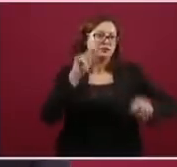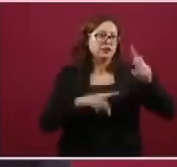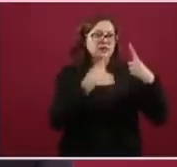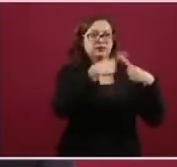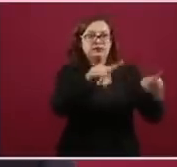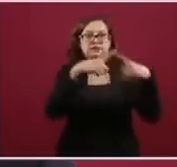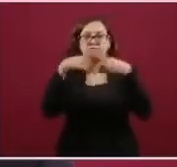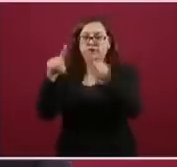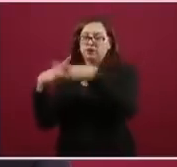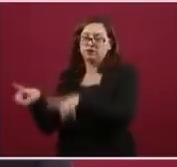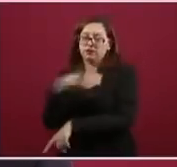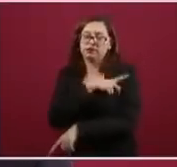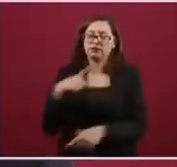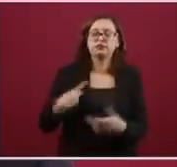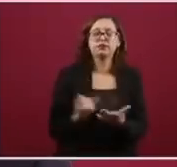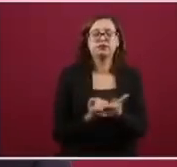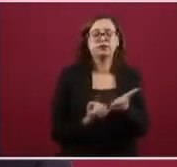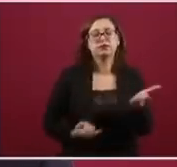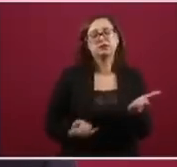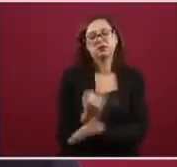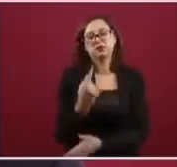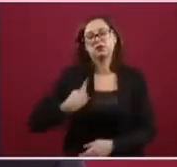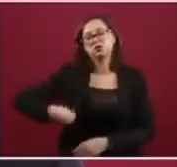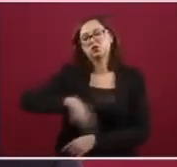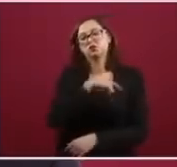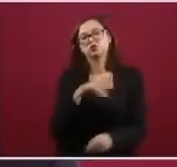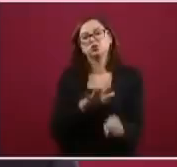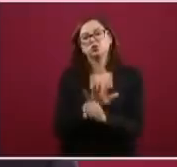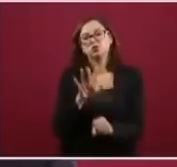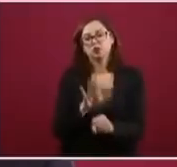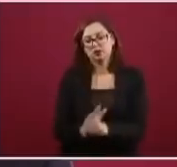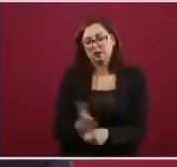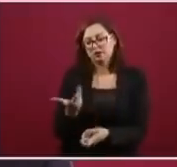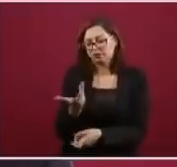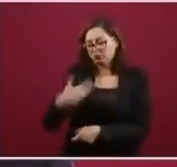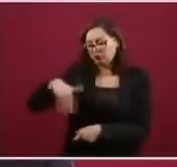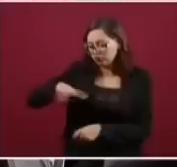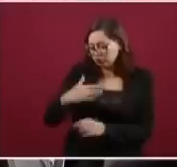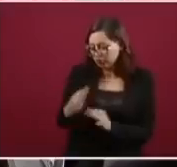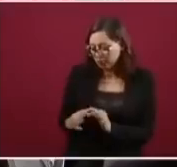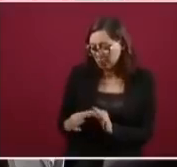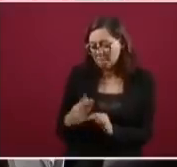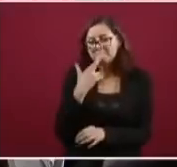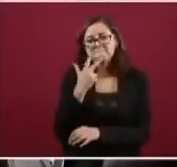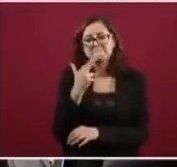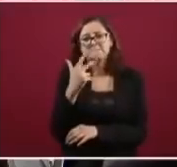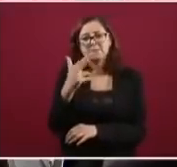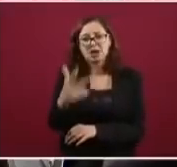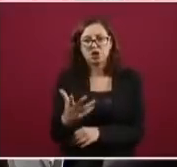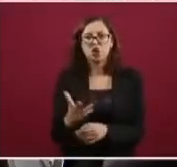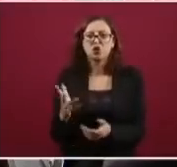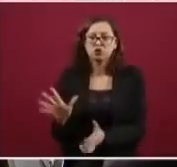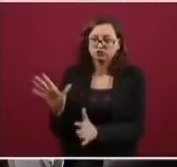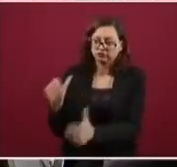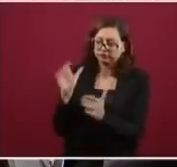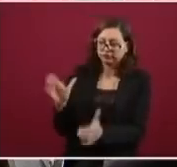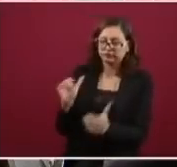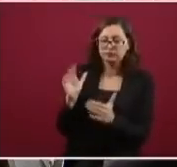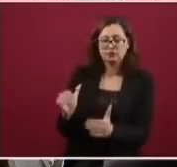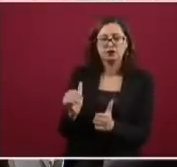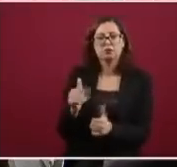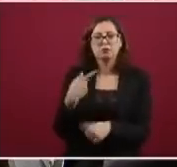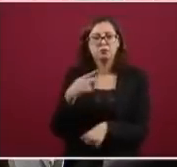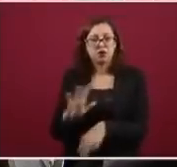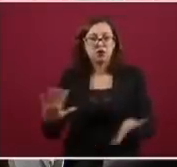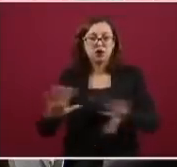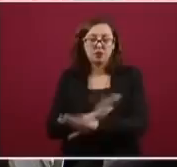determinando esto nosotros lo que hemos determinado es estar buscando eficientar la recaudación sin subir la sin subir y